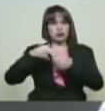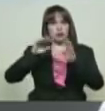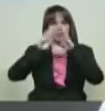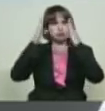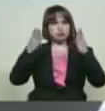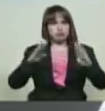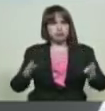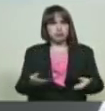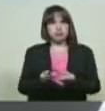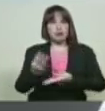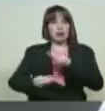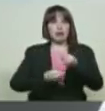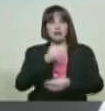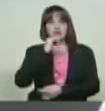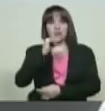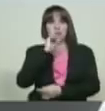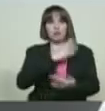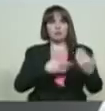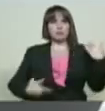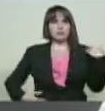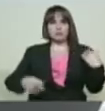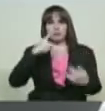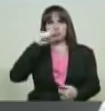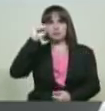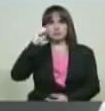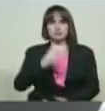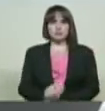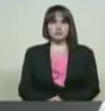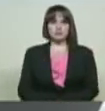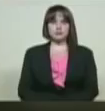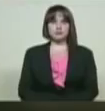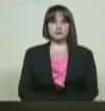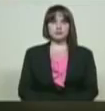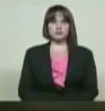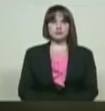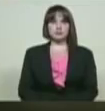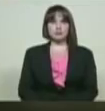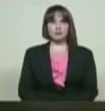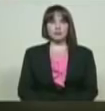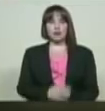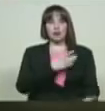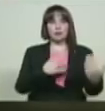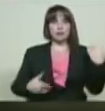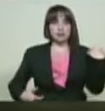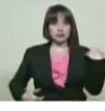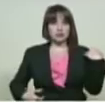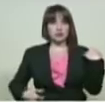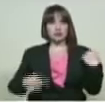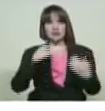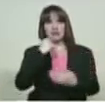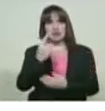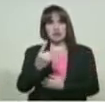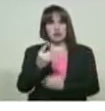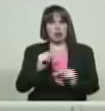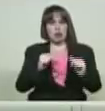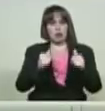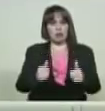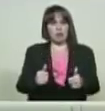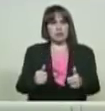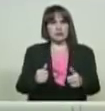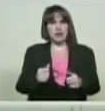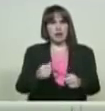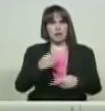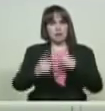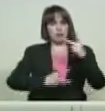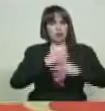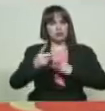presidente de la República Bolivariana de Venezuela, Nicolás Maduro. El jefe de Estado afirmó que el plan para elevar la producción de hidrocarburos